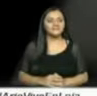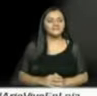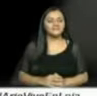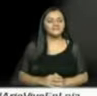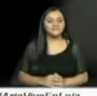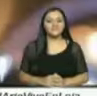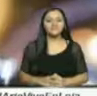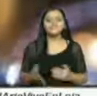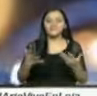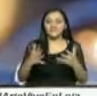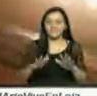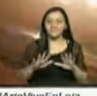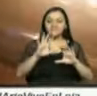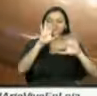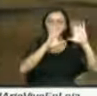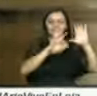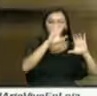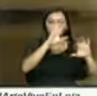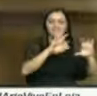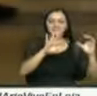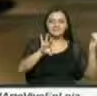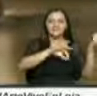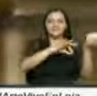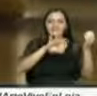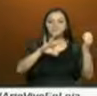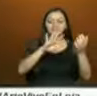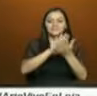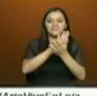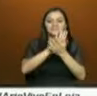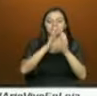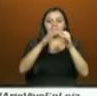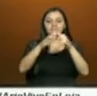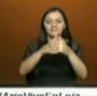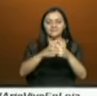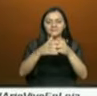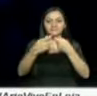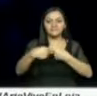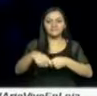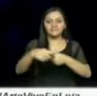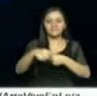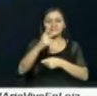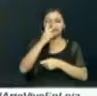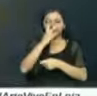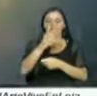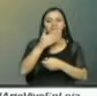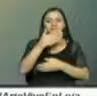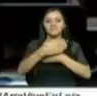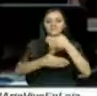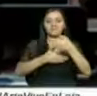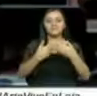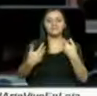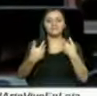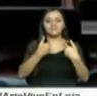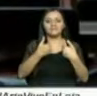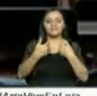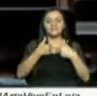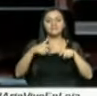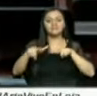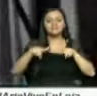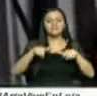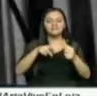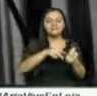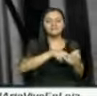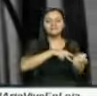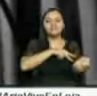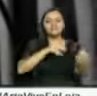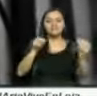Llena de museos, conservatorios, escuelas de danza, talleres de pintura, teatros. Un territorio de